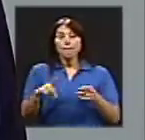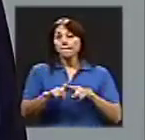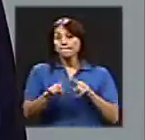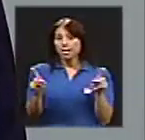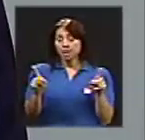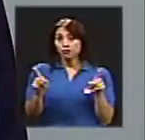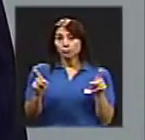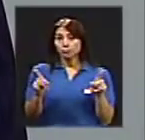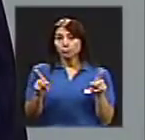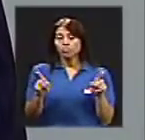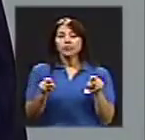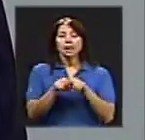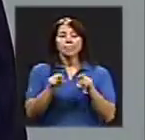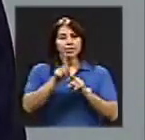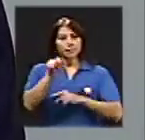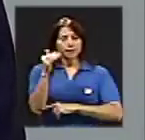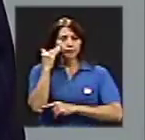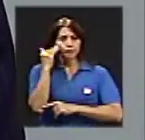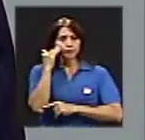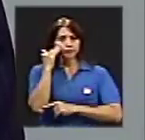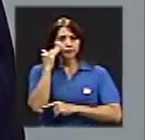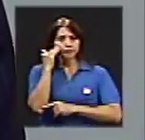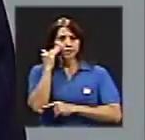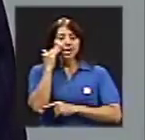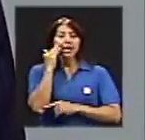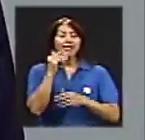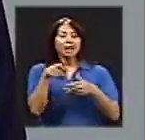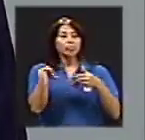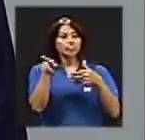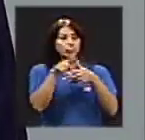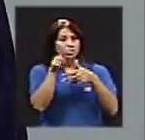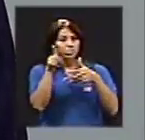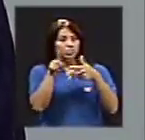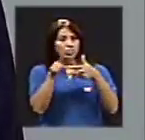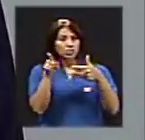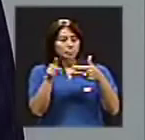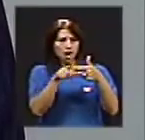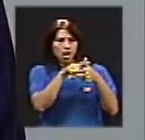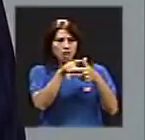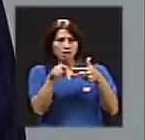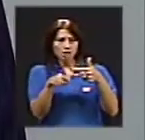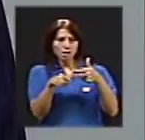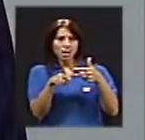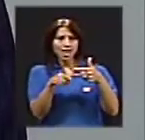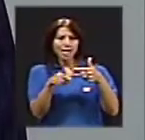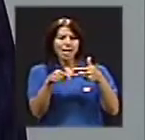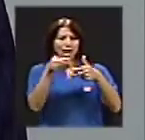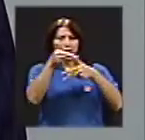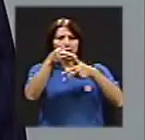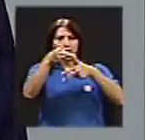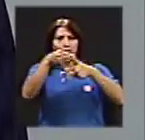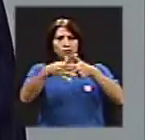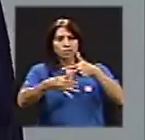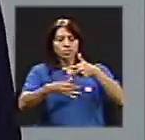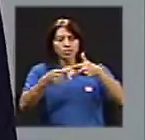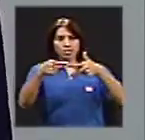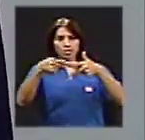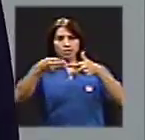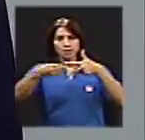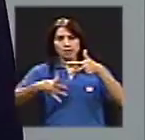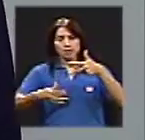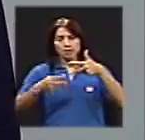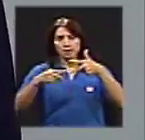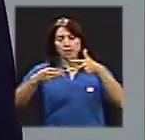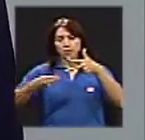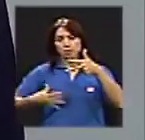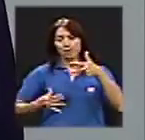Aparte de eso, hay que tener en cuenta que cada uno de esos sectores tiene muchísimos sectores relacionados. En estos